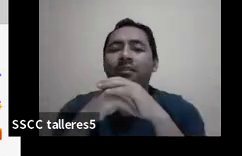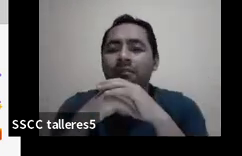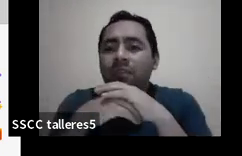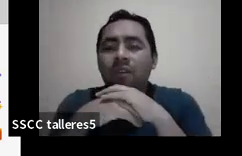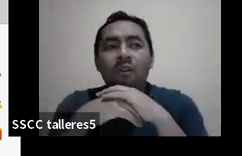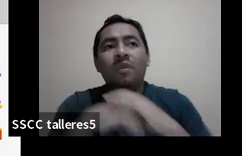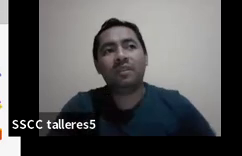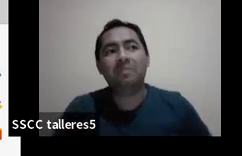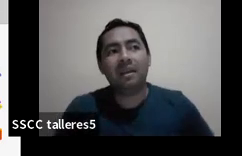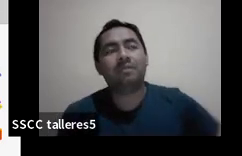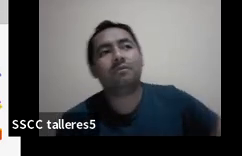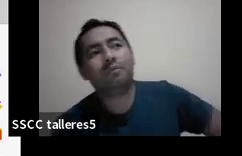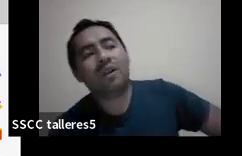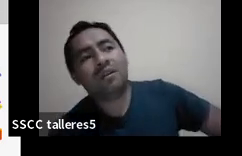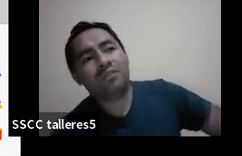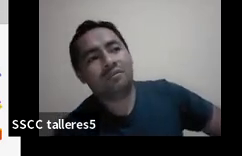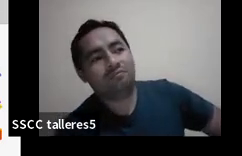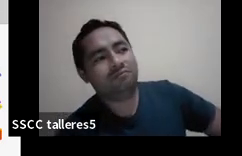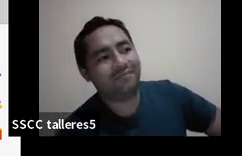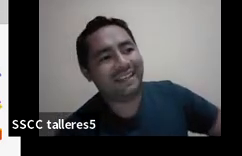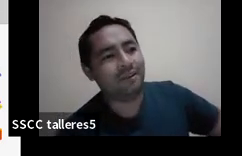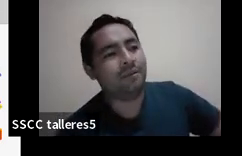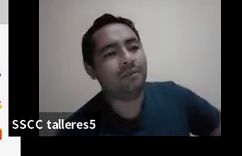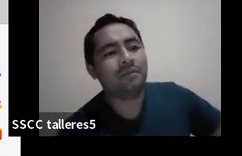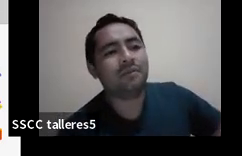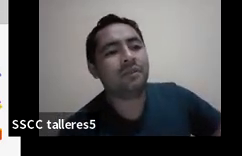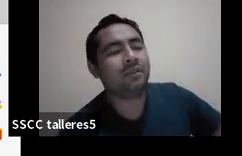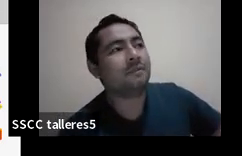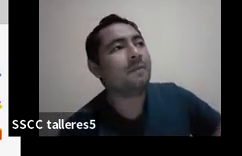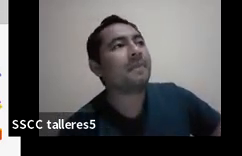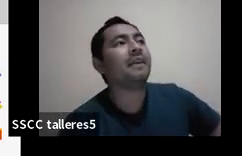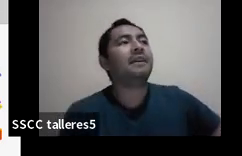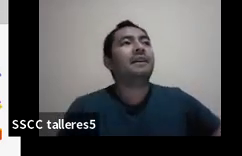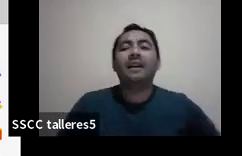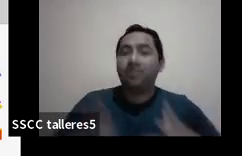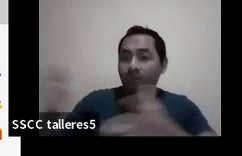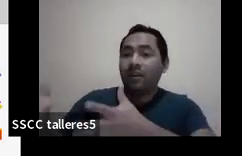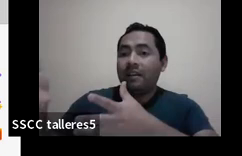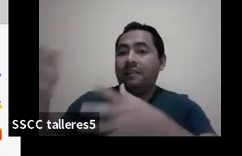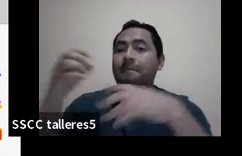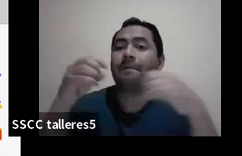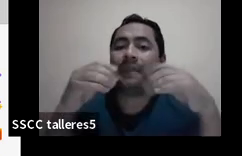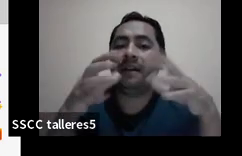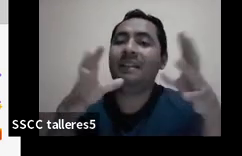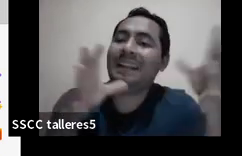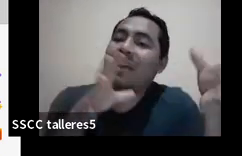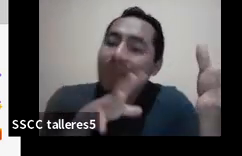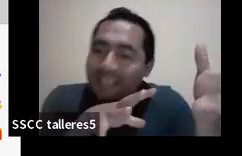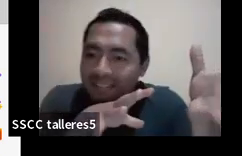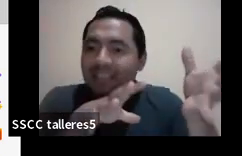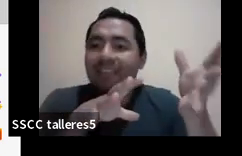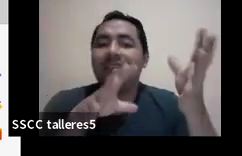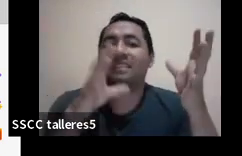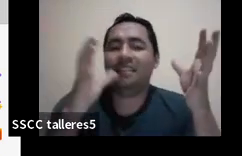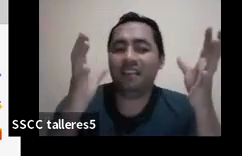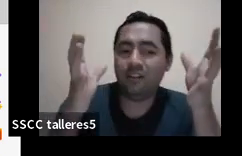de gallina, ¿no? Y te lo comes en invierno, por la noche, qué rico, ¿no? Entonces, eso es un caldo de gallina. Ya, la lengua